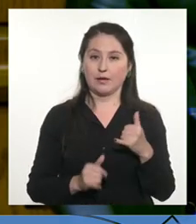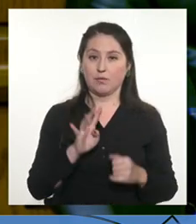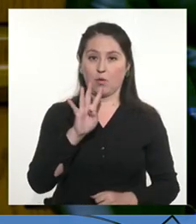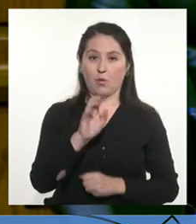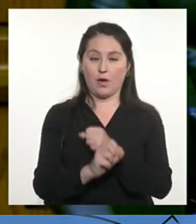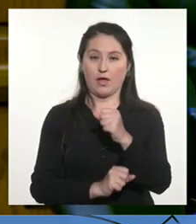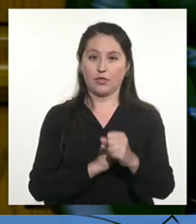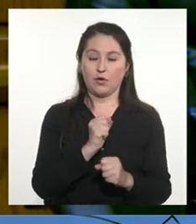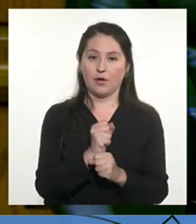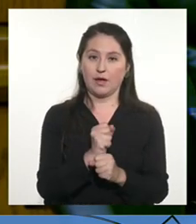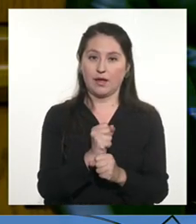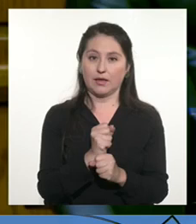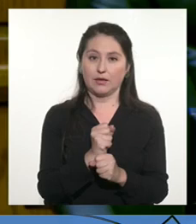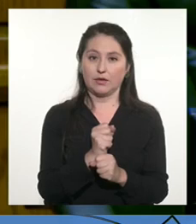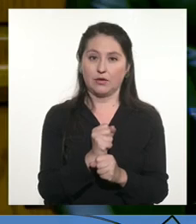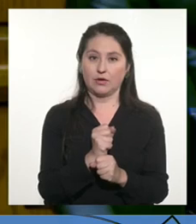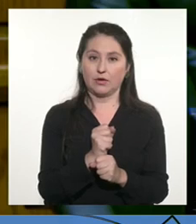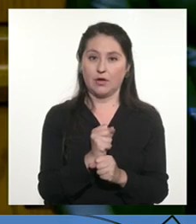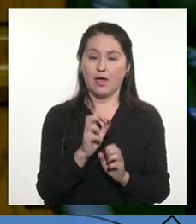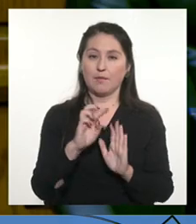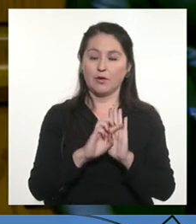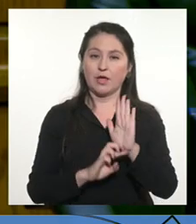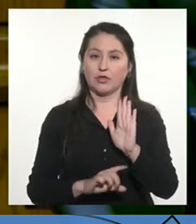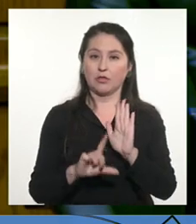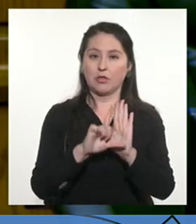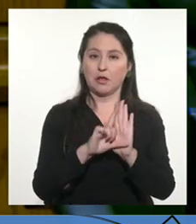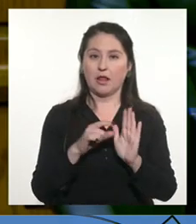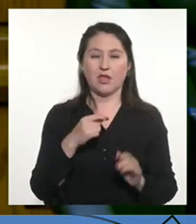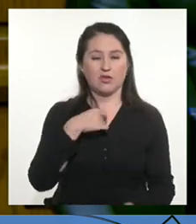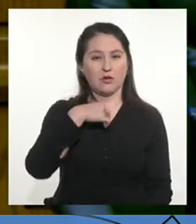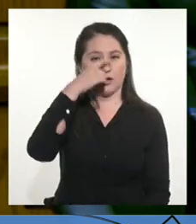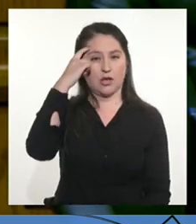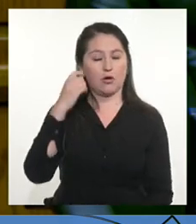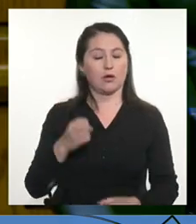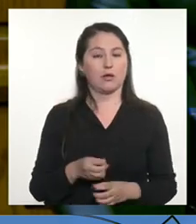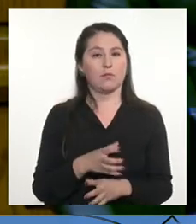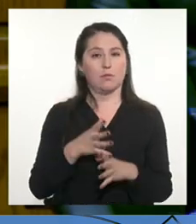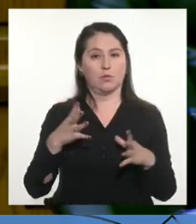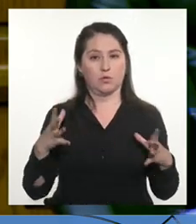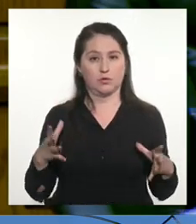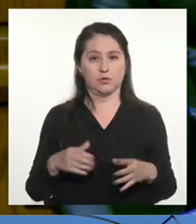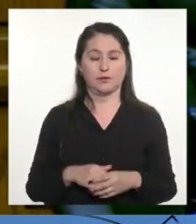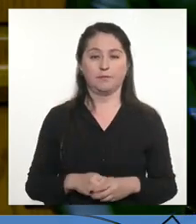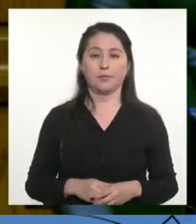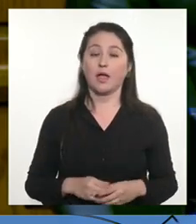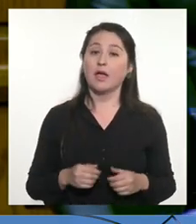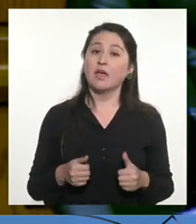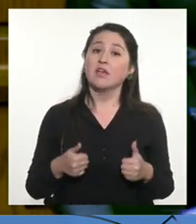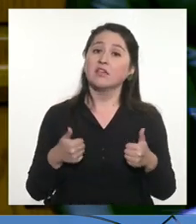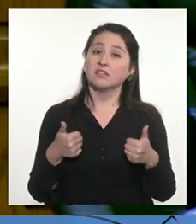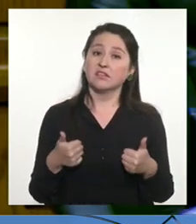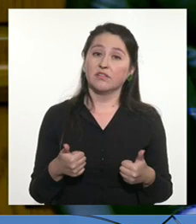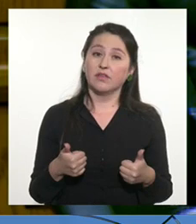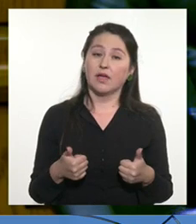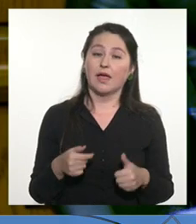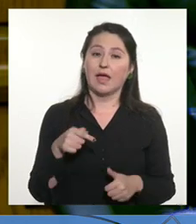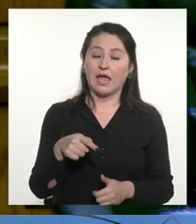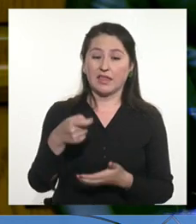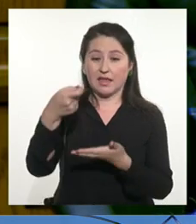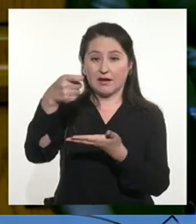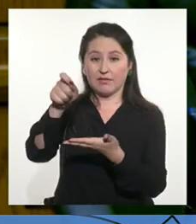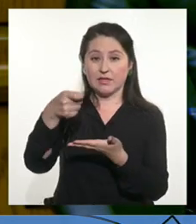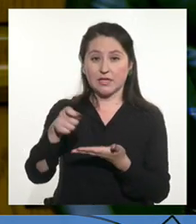el proyecto de ley me parece absolutamente excesivo si bien es cierto que esta labor de revisión